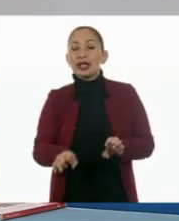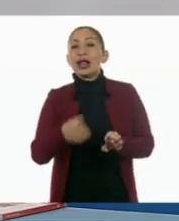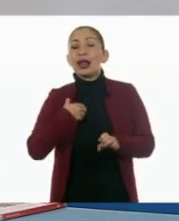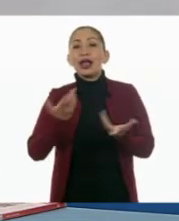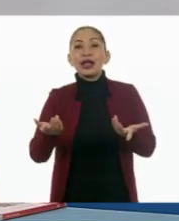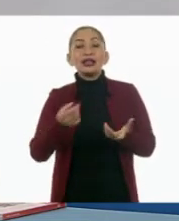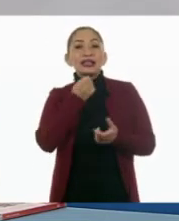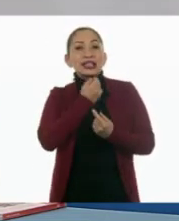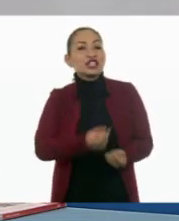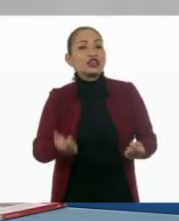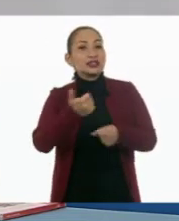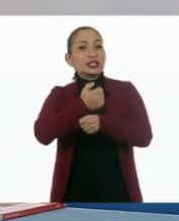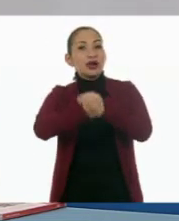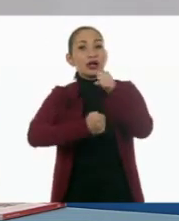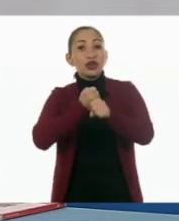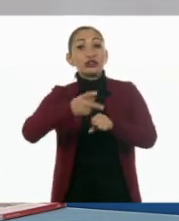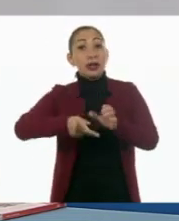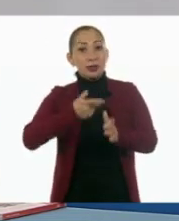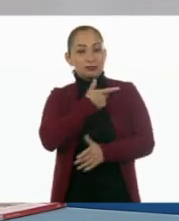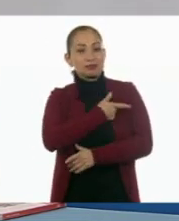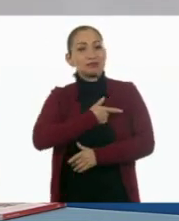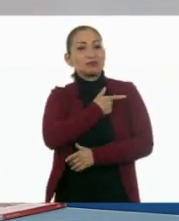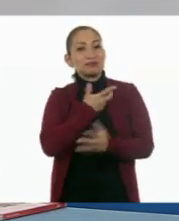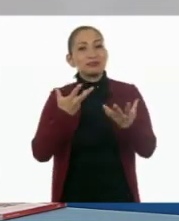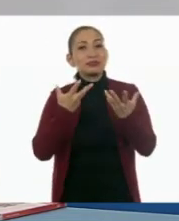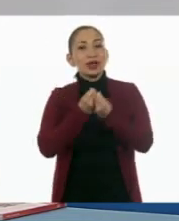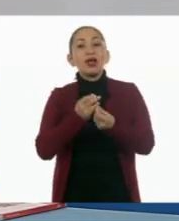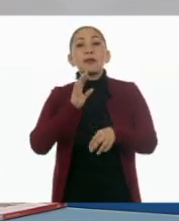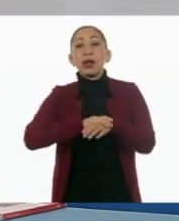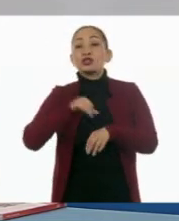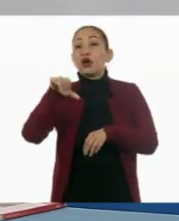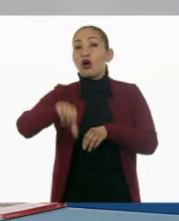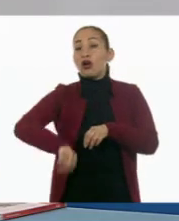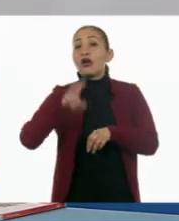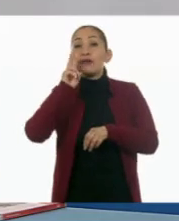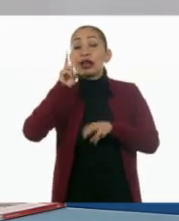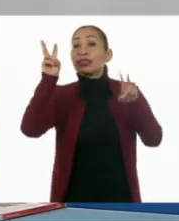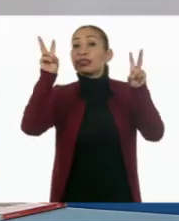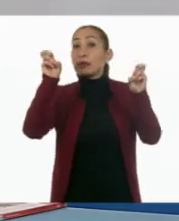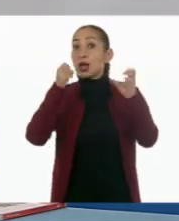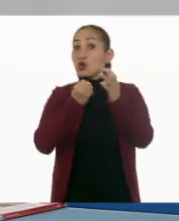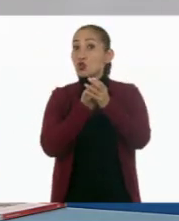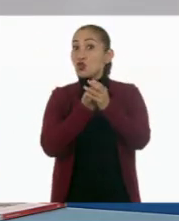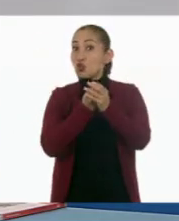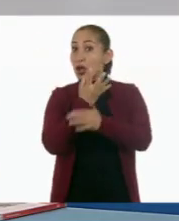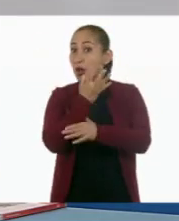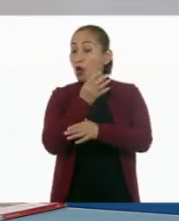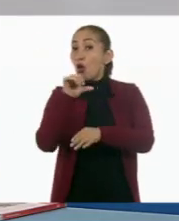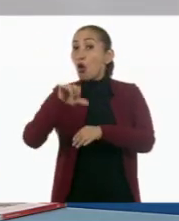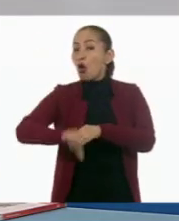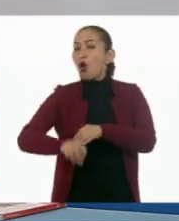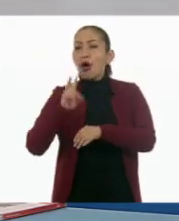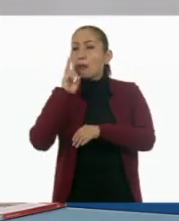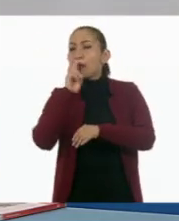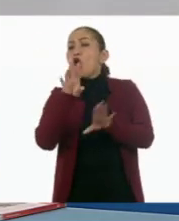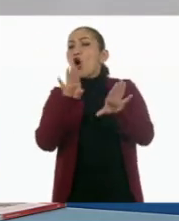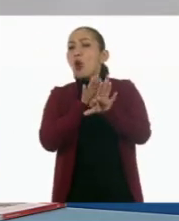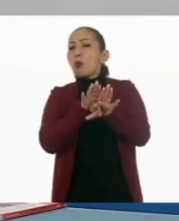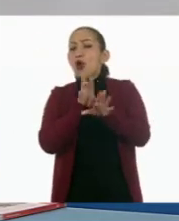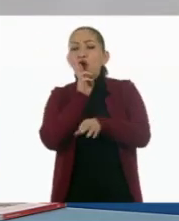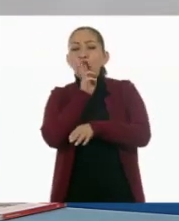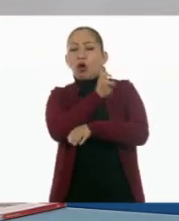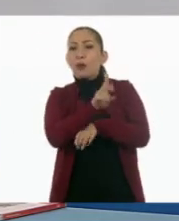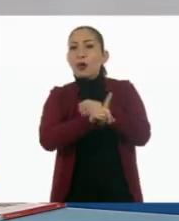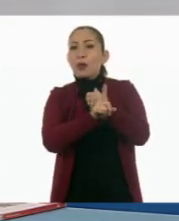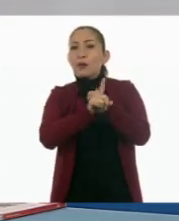sexto grado. Es un gusto estar otra vez con ustedes. Y más porque el día de hoy vamos a ver un contenido nuevo. Ajá. Vamos a ver ahora cómo resolver